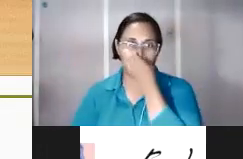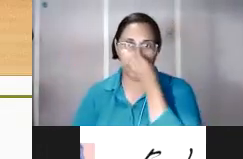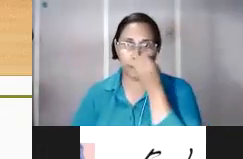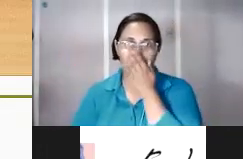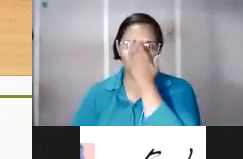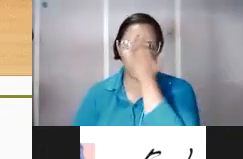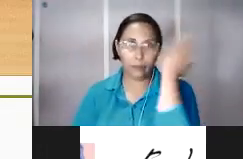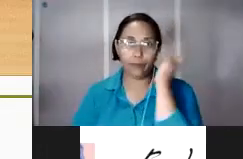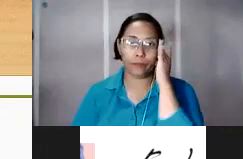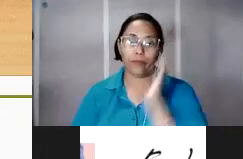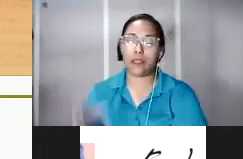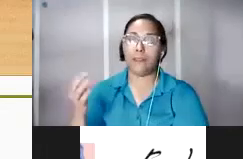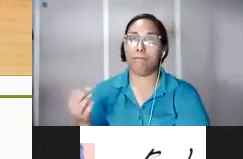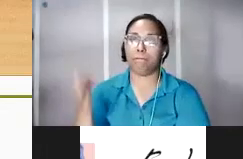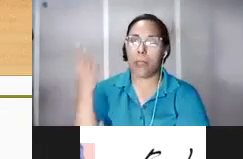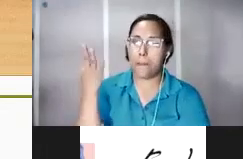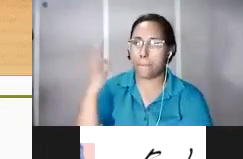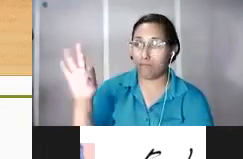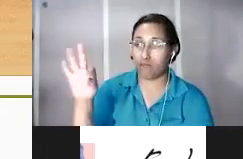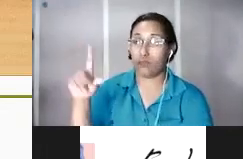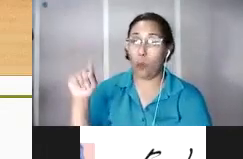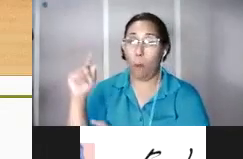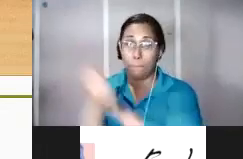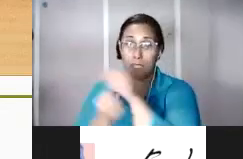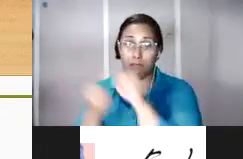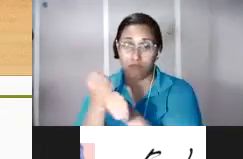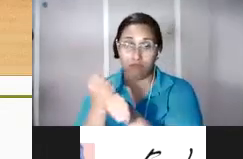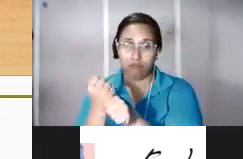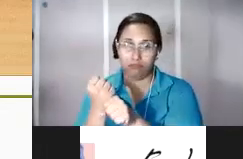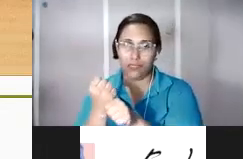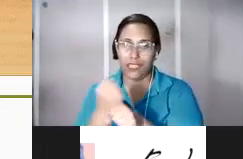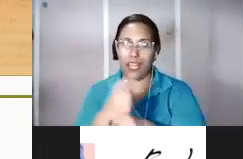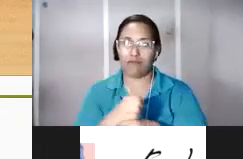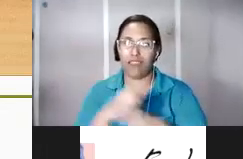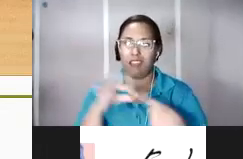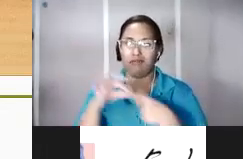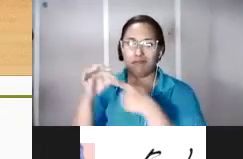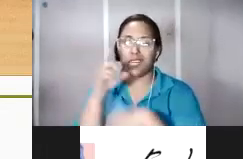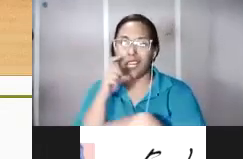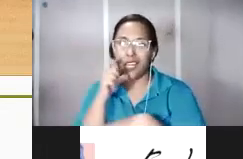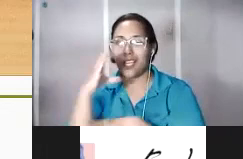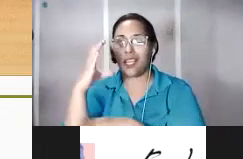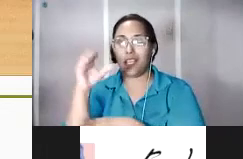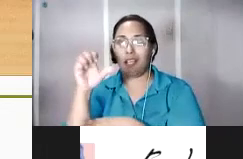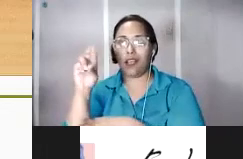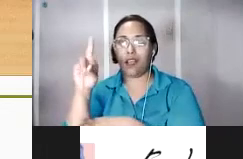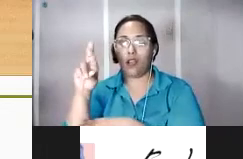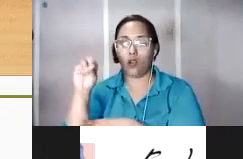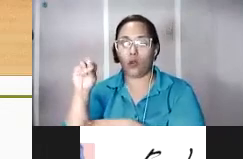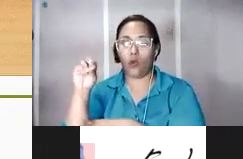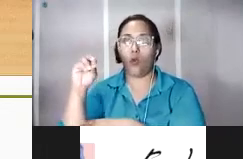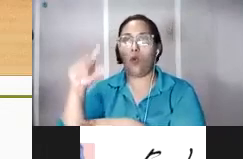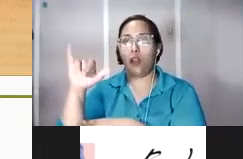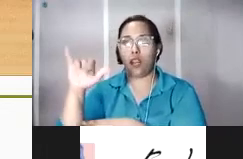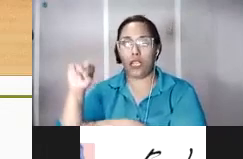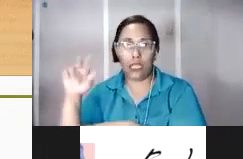Y en el 1920 resultó electa Carolina Díaz Ceballos. Como